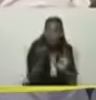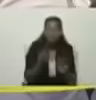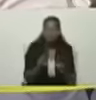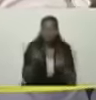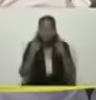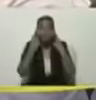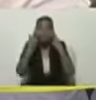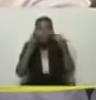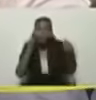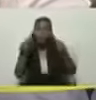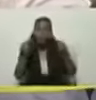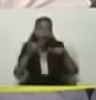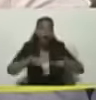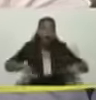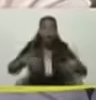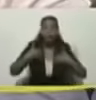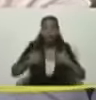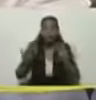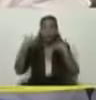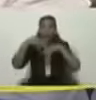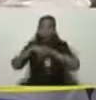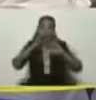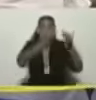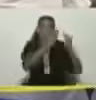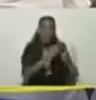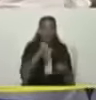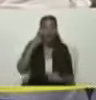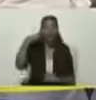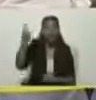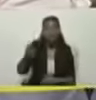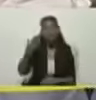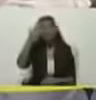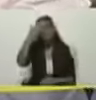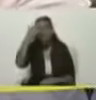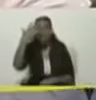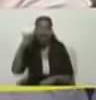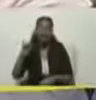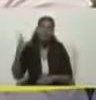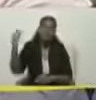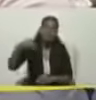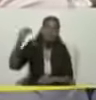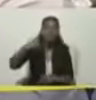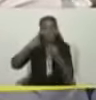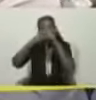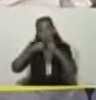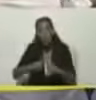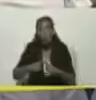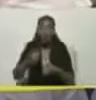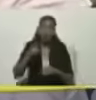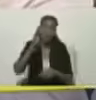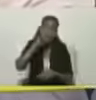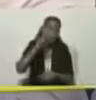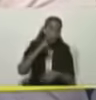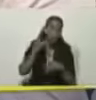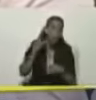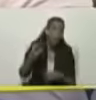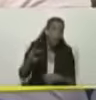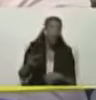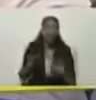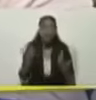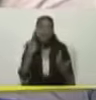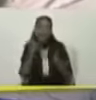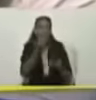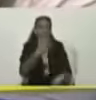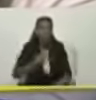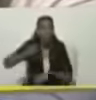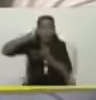nuclearlos a cada área de salud integral comunitaria. Y allá nos enteramos, por supuesto, cuántas mujeres embarazadas hay y el kit de